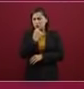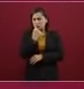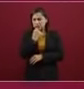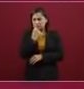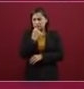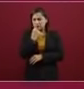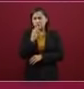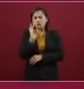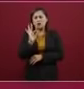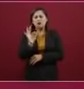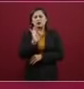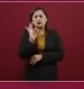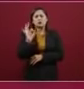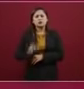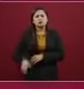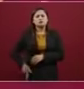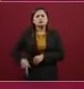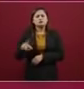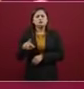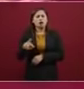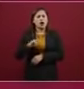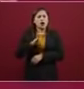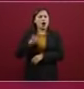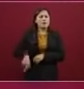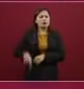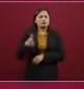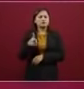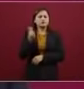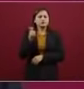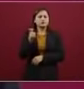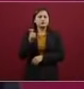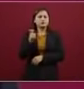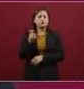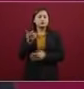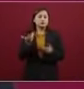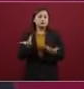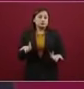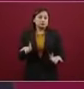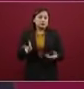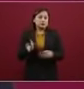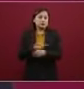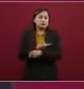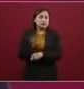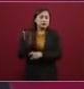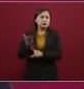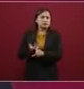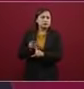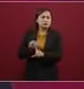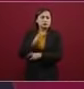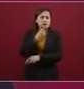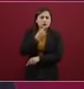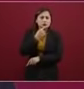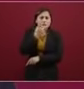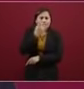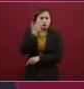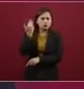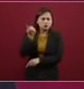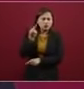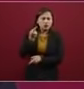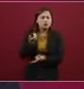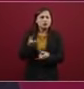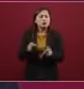arma no han disparado jamás un tiro. Eso habla del bajo nivel de capacitación y